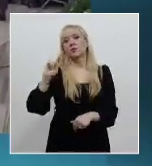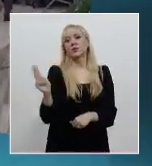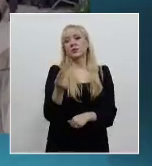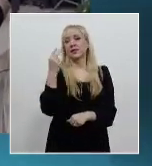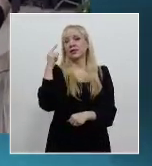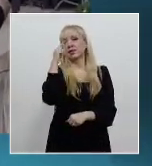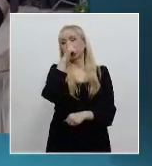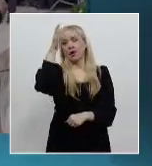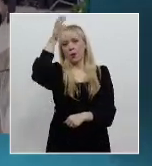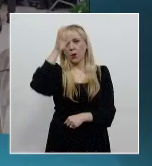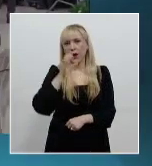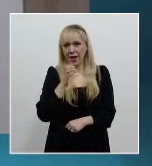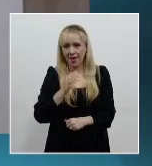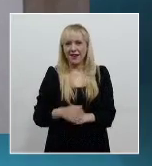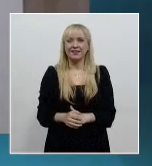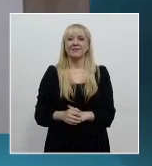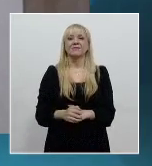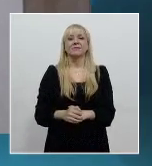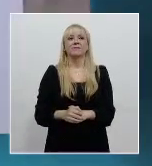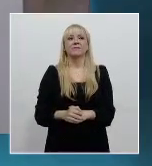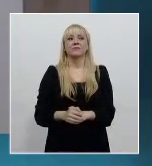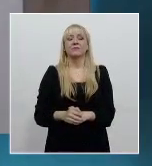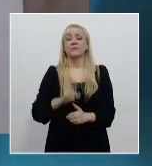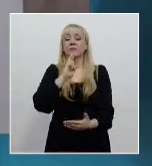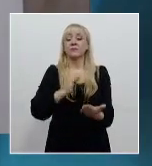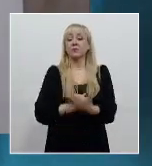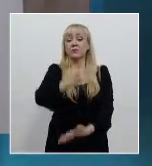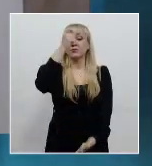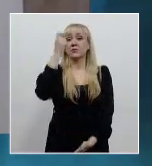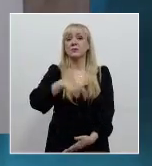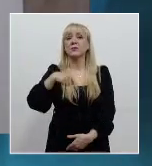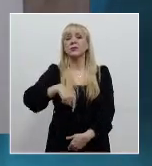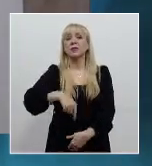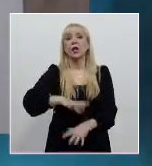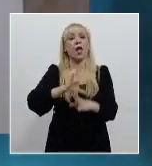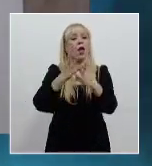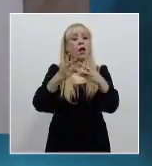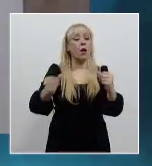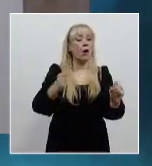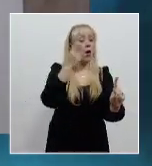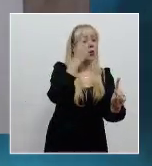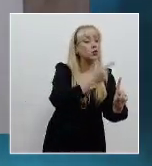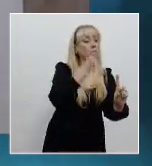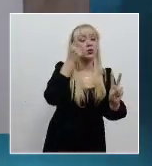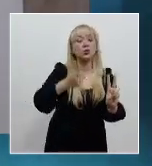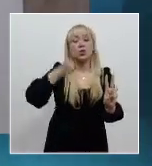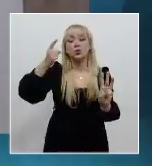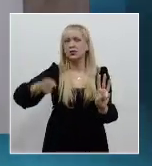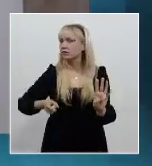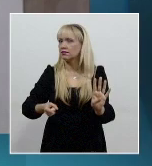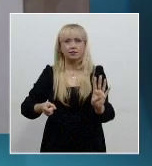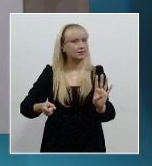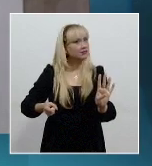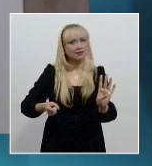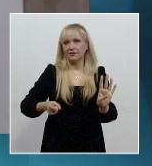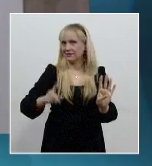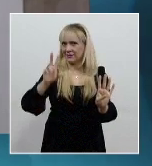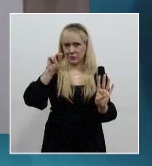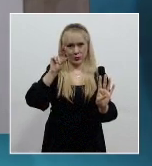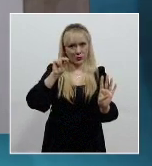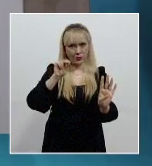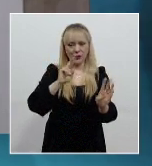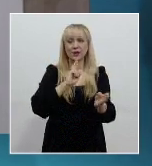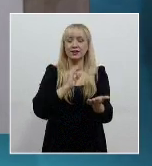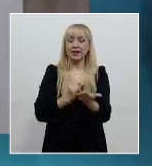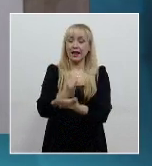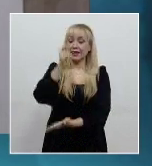Universidad Autónoma de Coahuila. Las sentencias de la Corte no nada más resuelven casos particulares, y aquí me quiero centrar mucho en las sentencias de